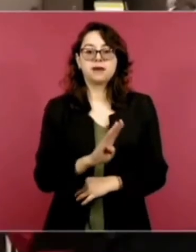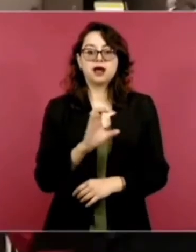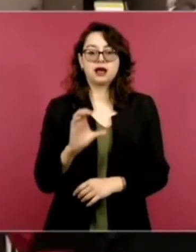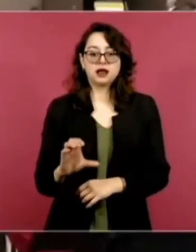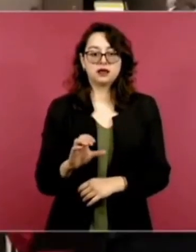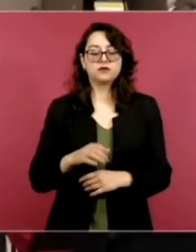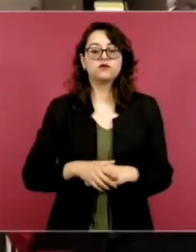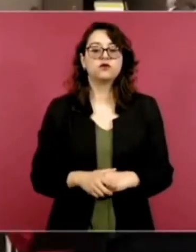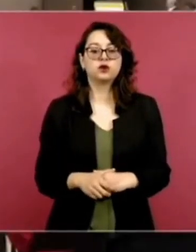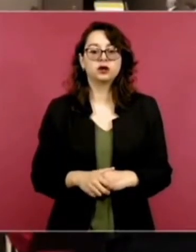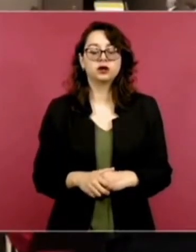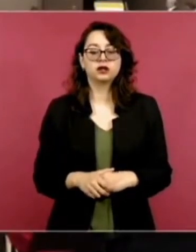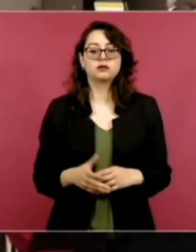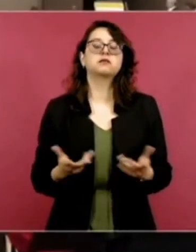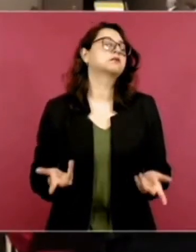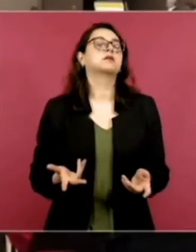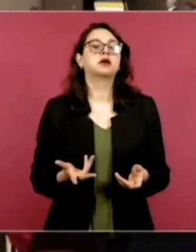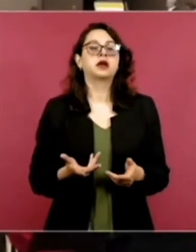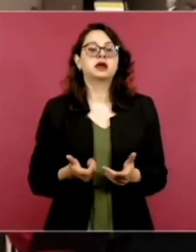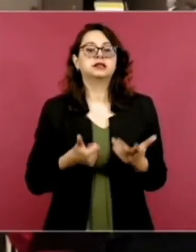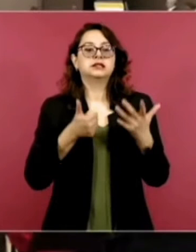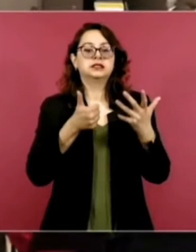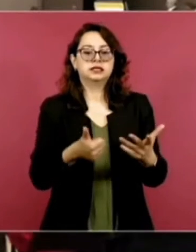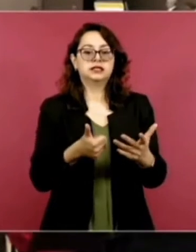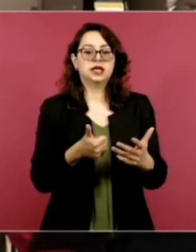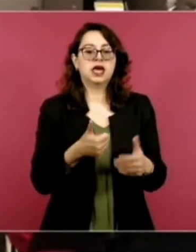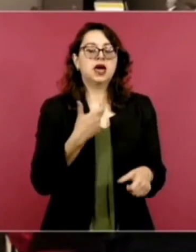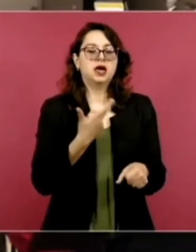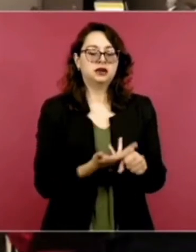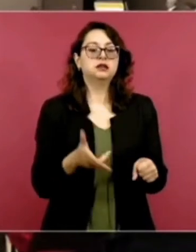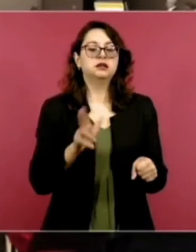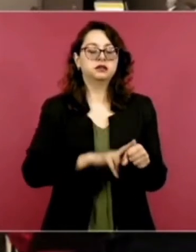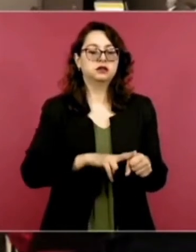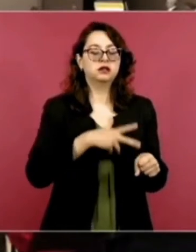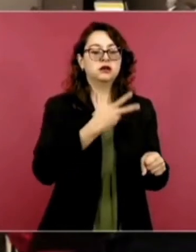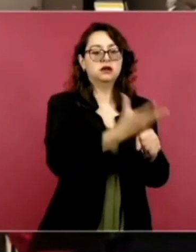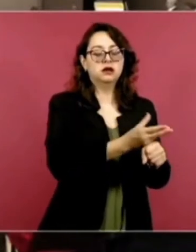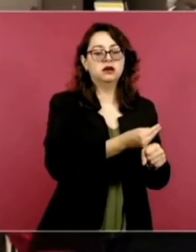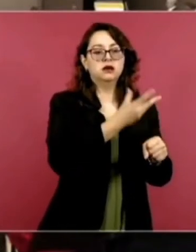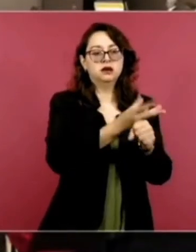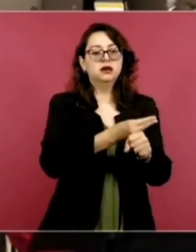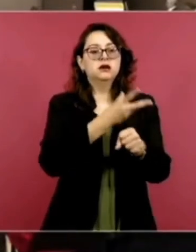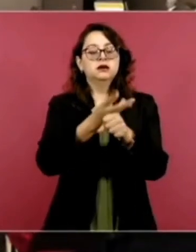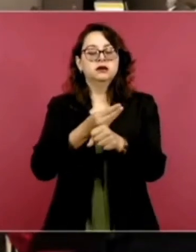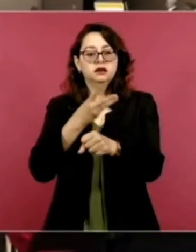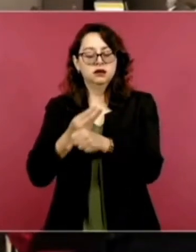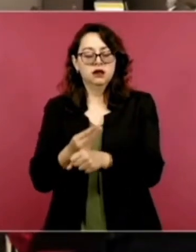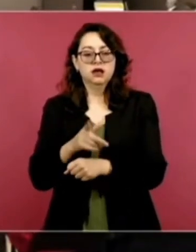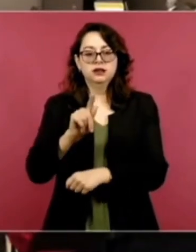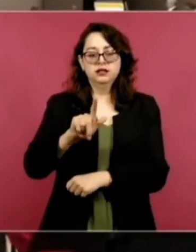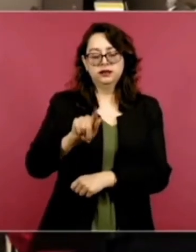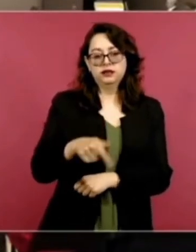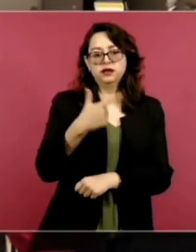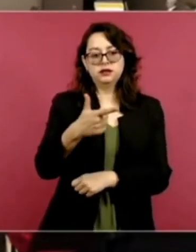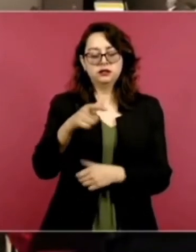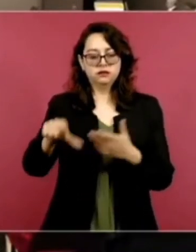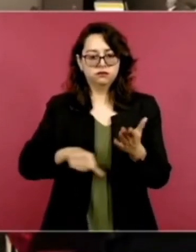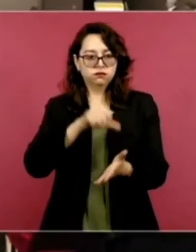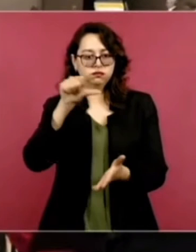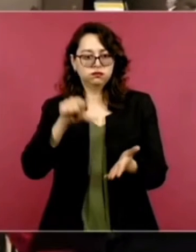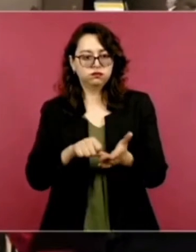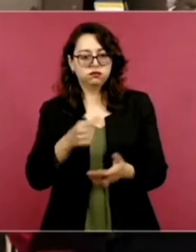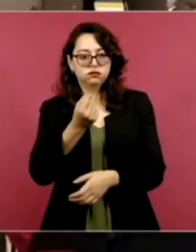hecho acciones de mantenimiento en 6 de los 9 hospitales que tendrá IMSS Bienestar en Baja California y en 77